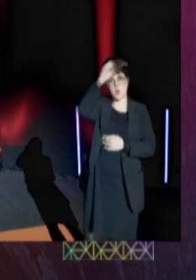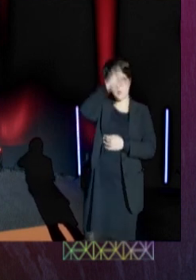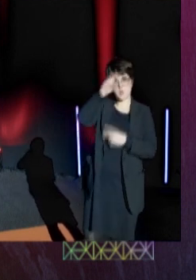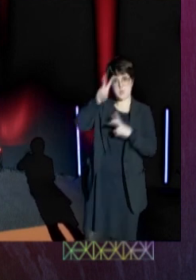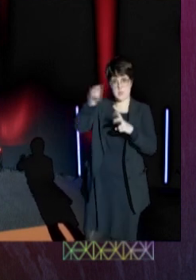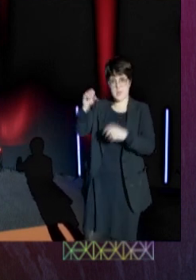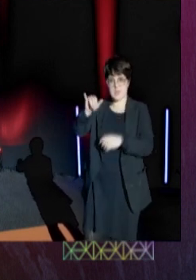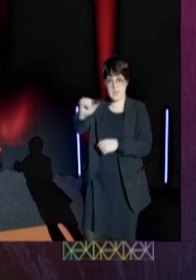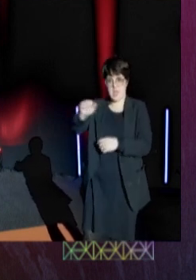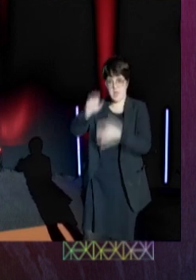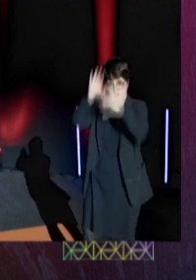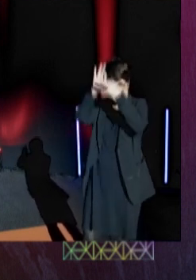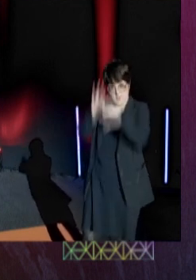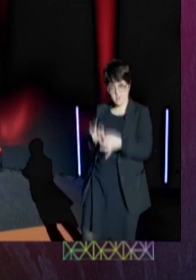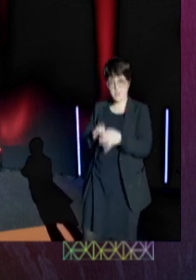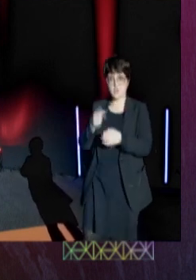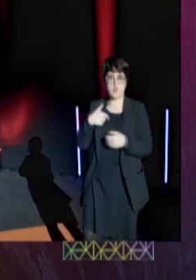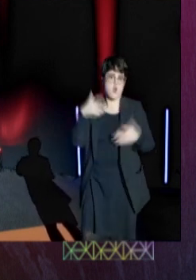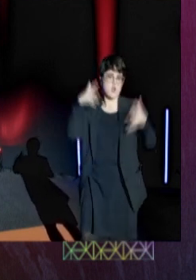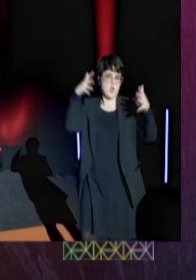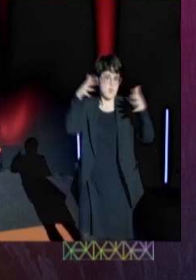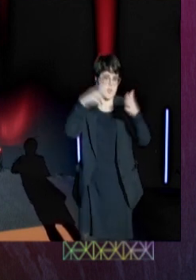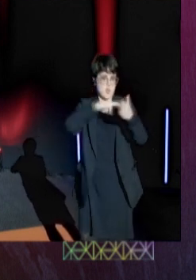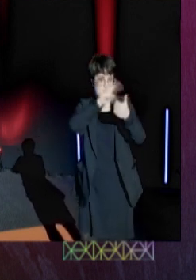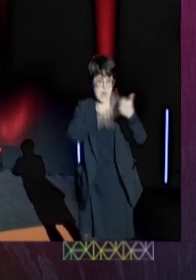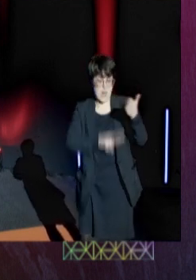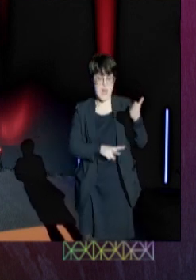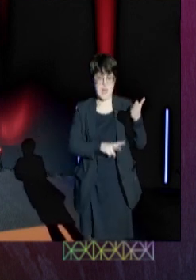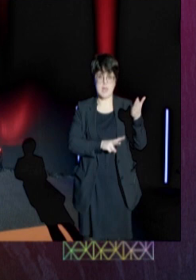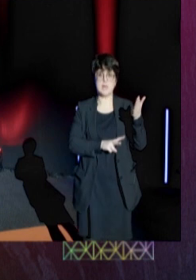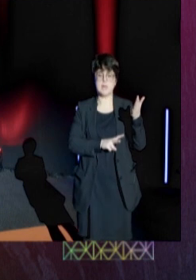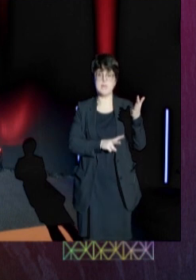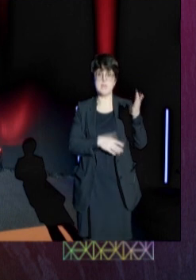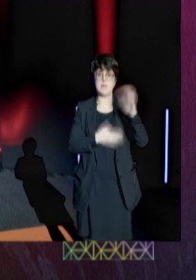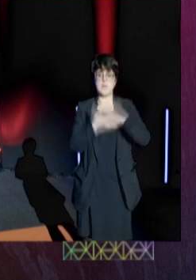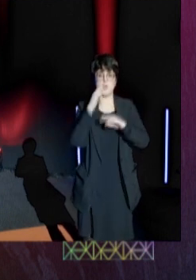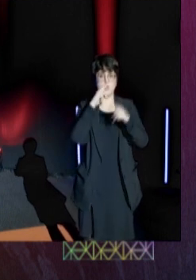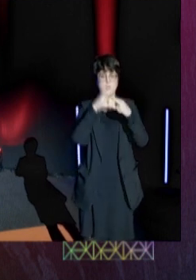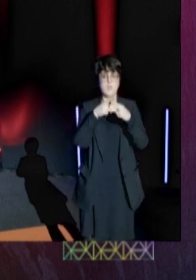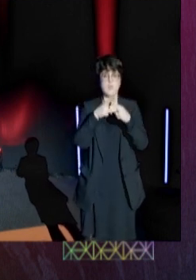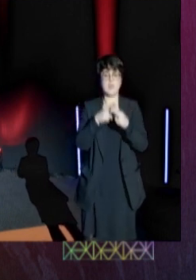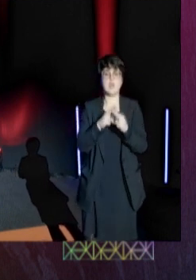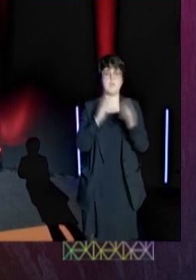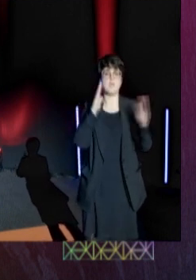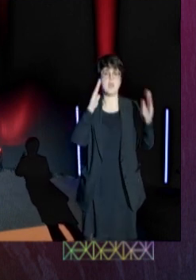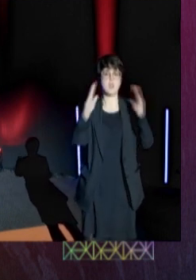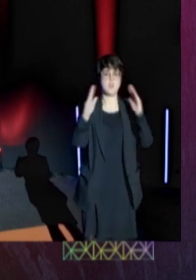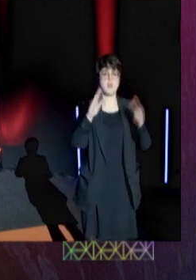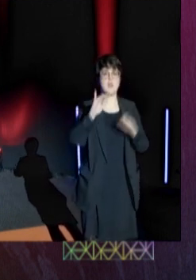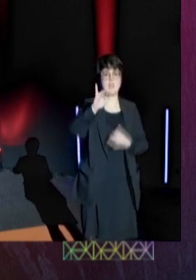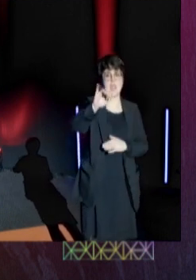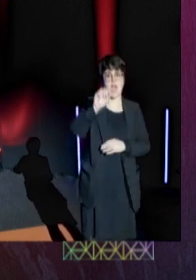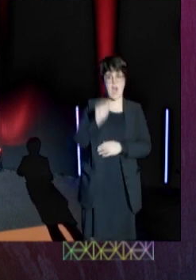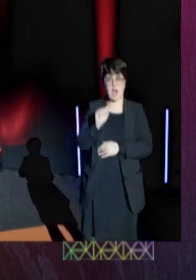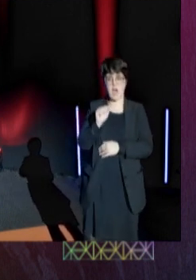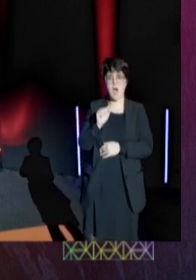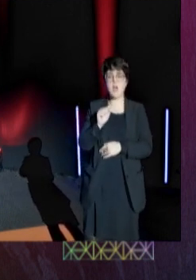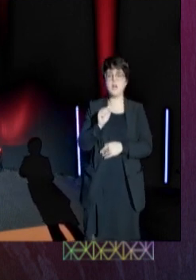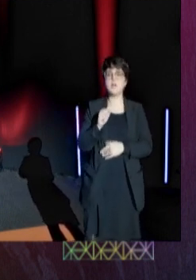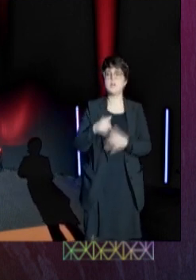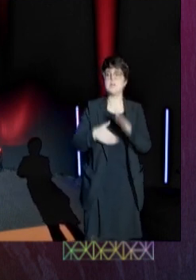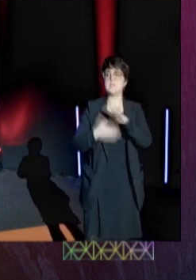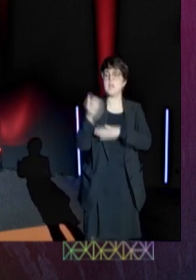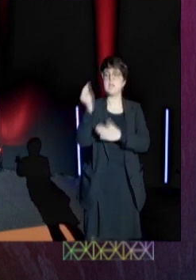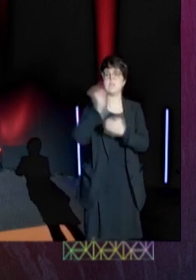esto es un libro que recomiendo su lectura es se llama the Age of Ai eh está escrito por cierto